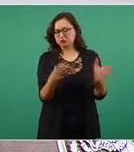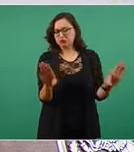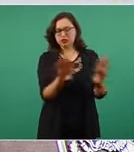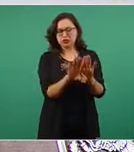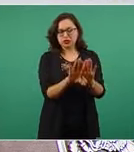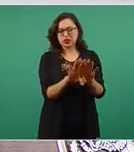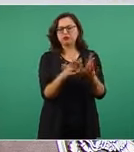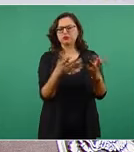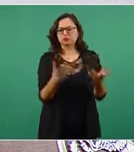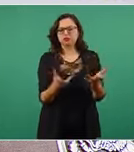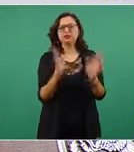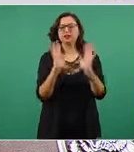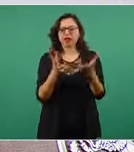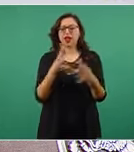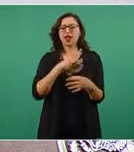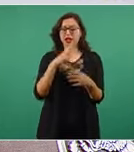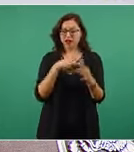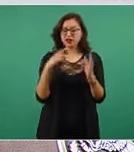Ya,